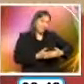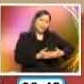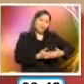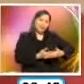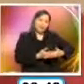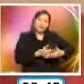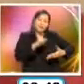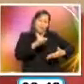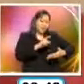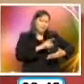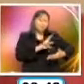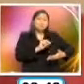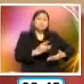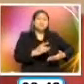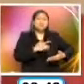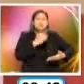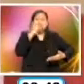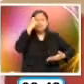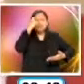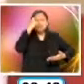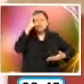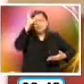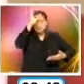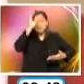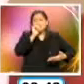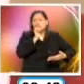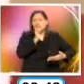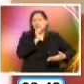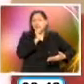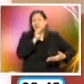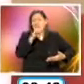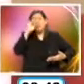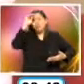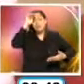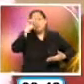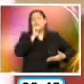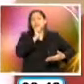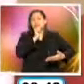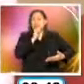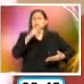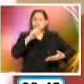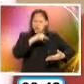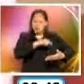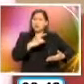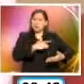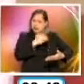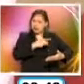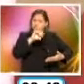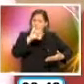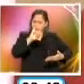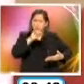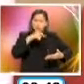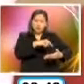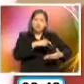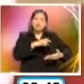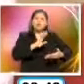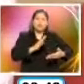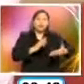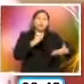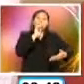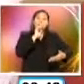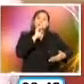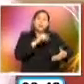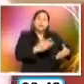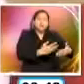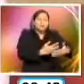tendría conciencia todavía, ¿no? Ajá. Pero dicen por ahí que sí sienten, los bebés sienten en el momento en que ya están entre los brazos